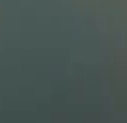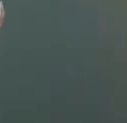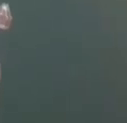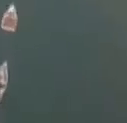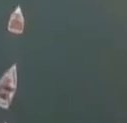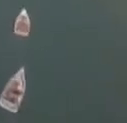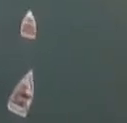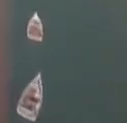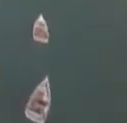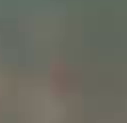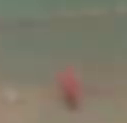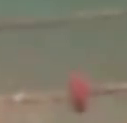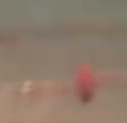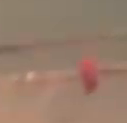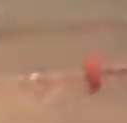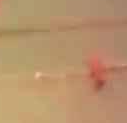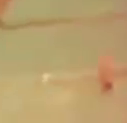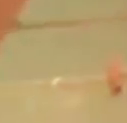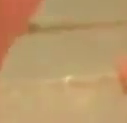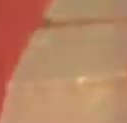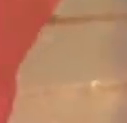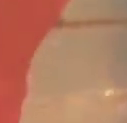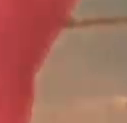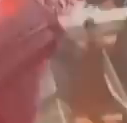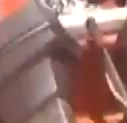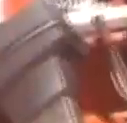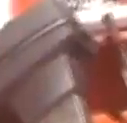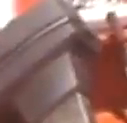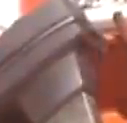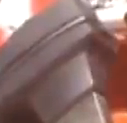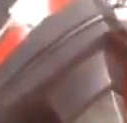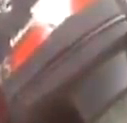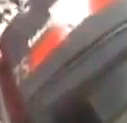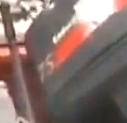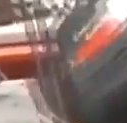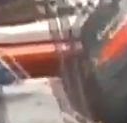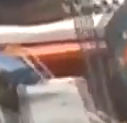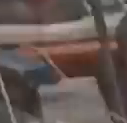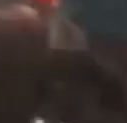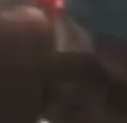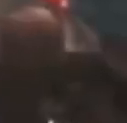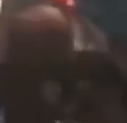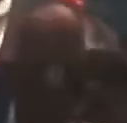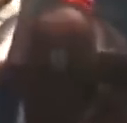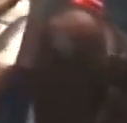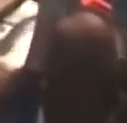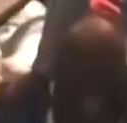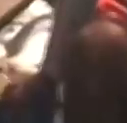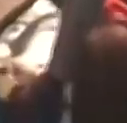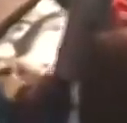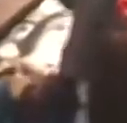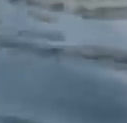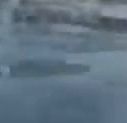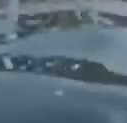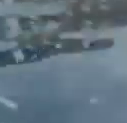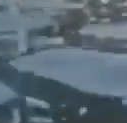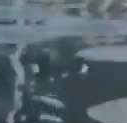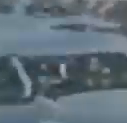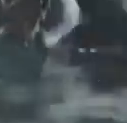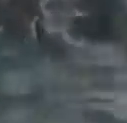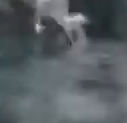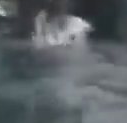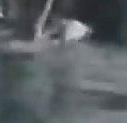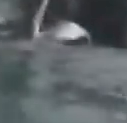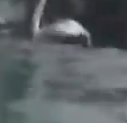decreto el día de la pensadora venezuela es una potencia hermanos pescadores y hermanas pecadoras